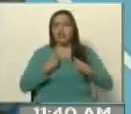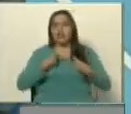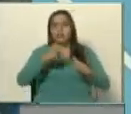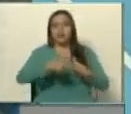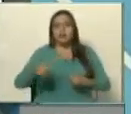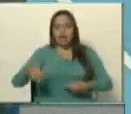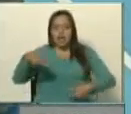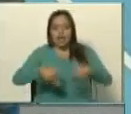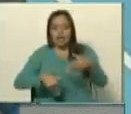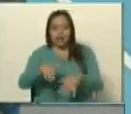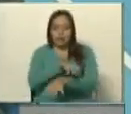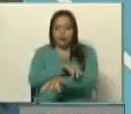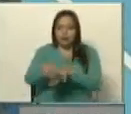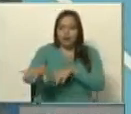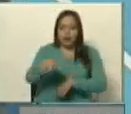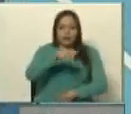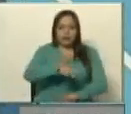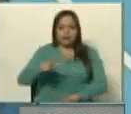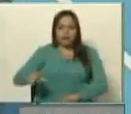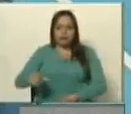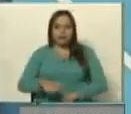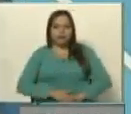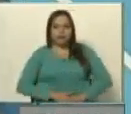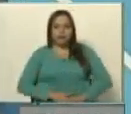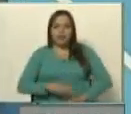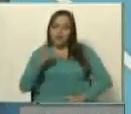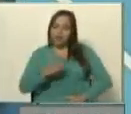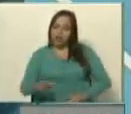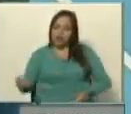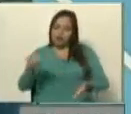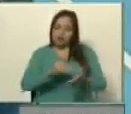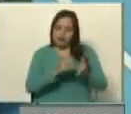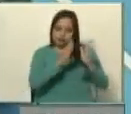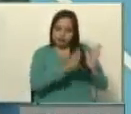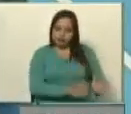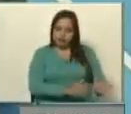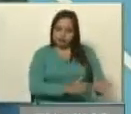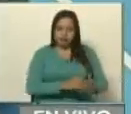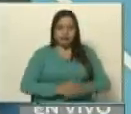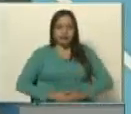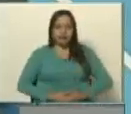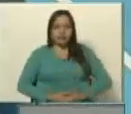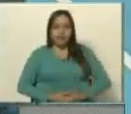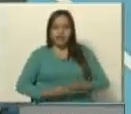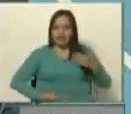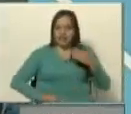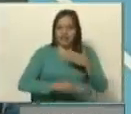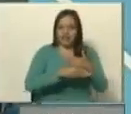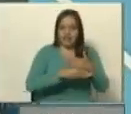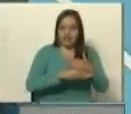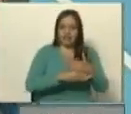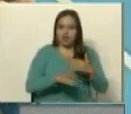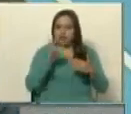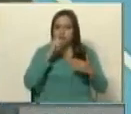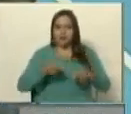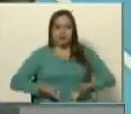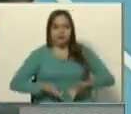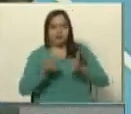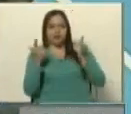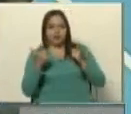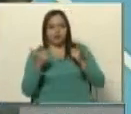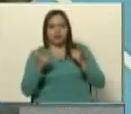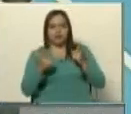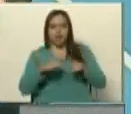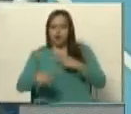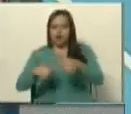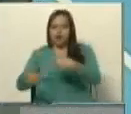por votación popular mayoritaria, tenía que regresar. Era inevitable. Es la barrera que impide el resultado